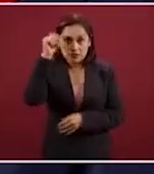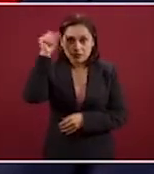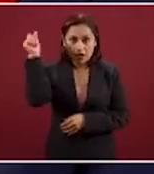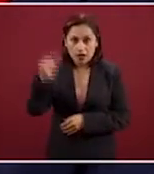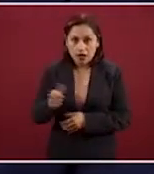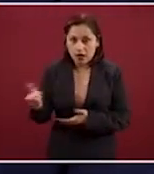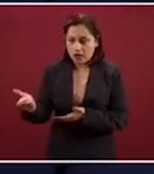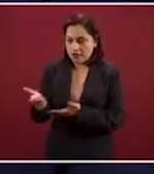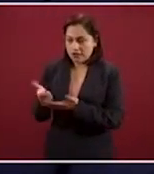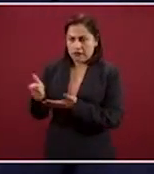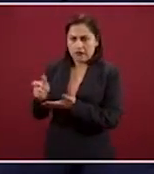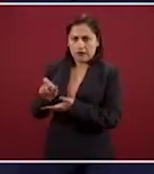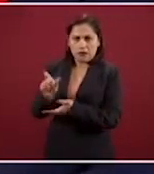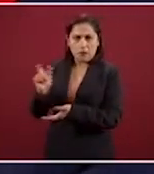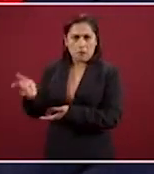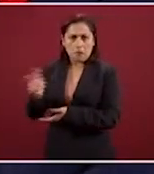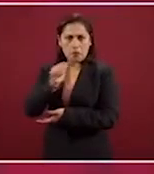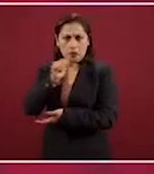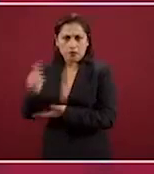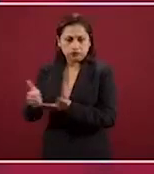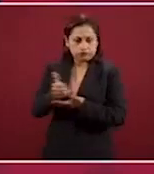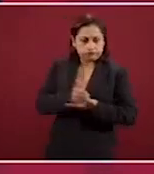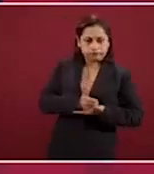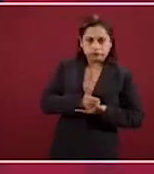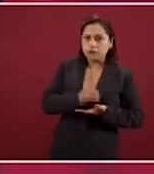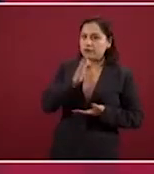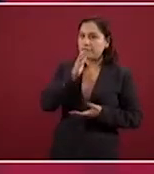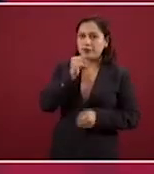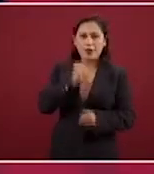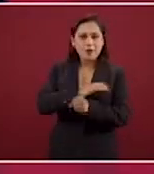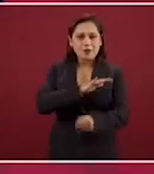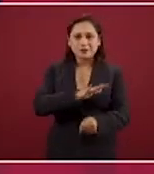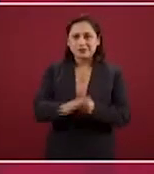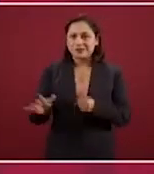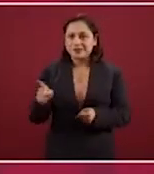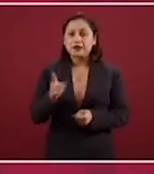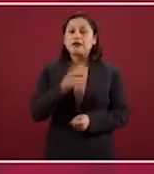No se le puede retener el salario